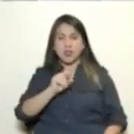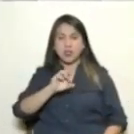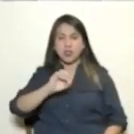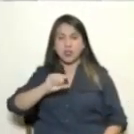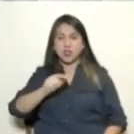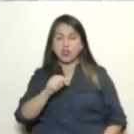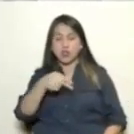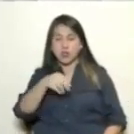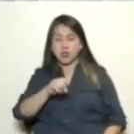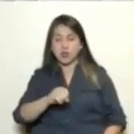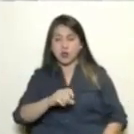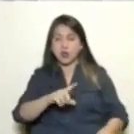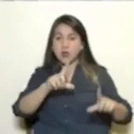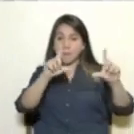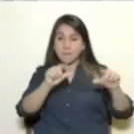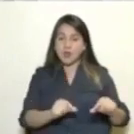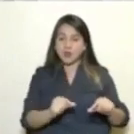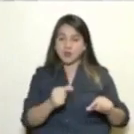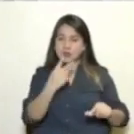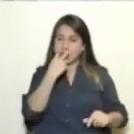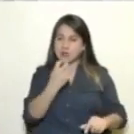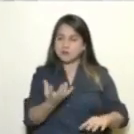solamente reducimos la emisión,